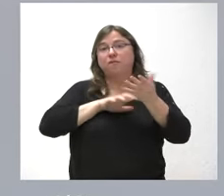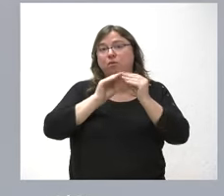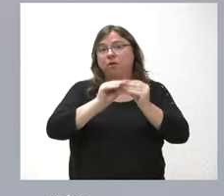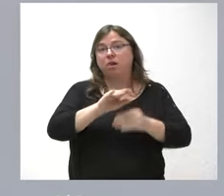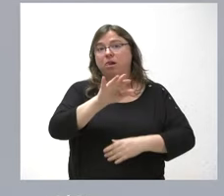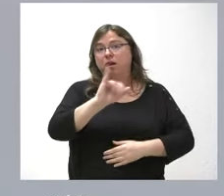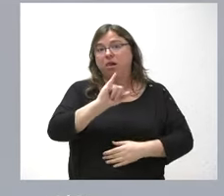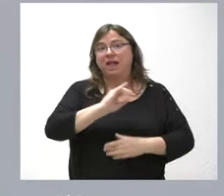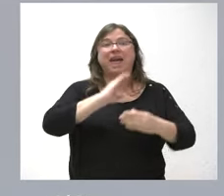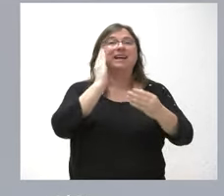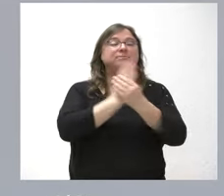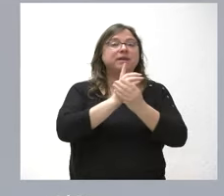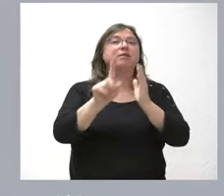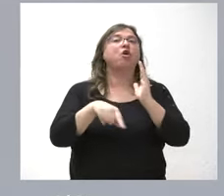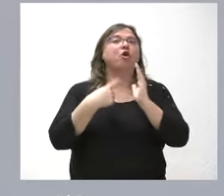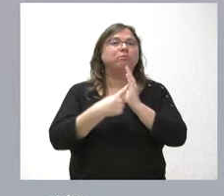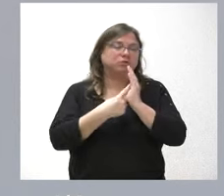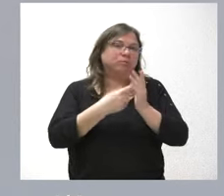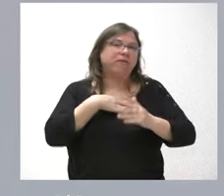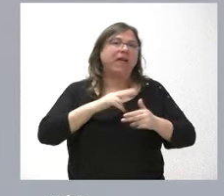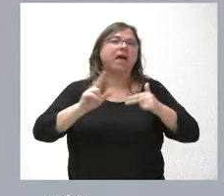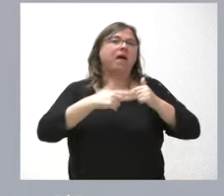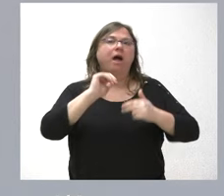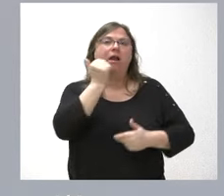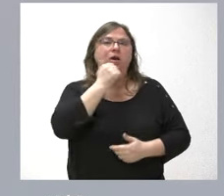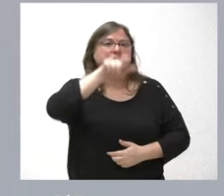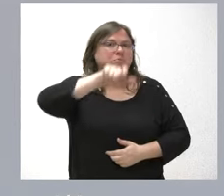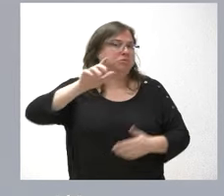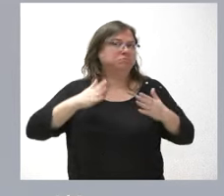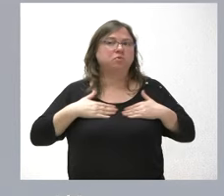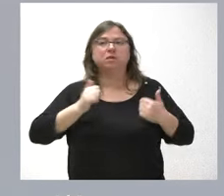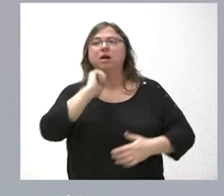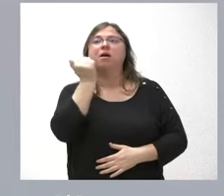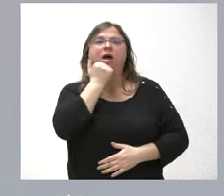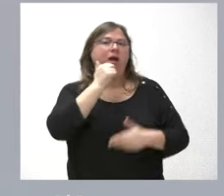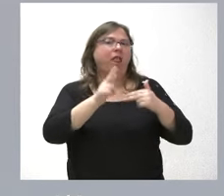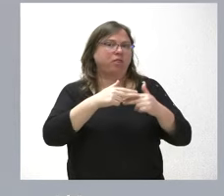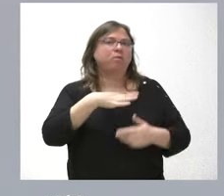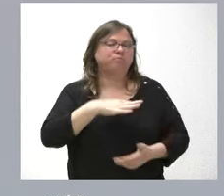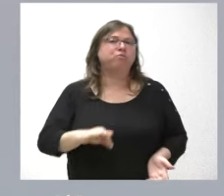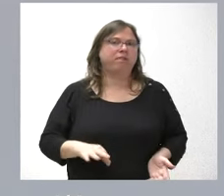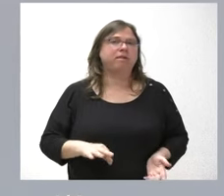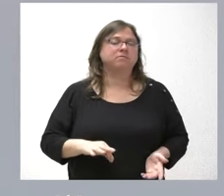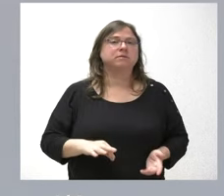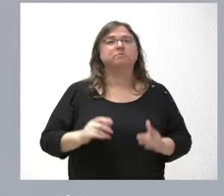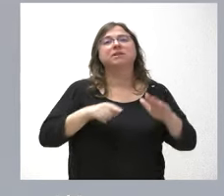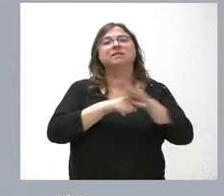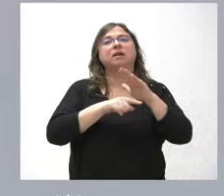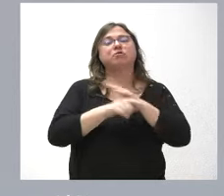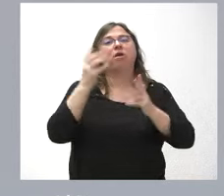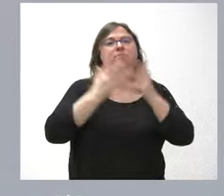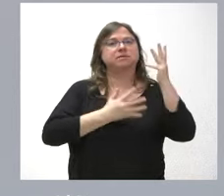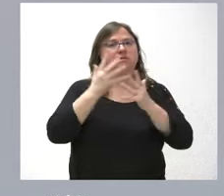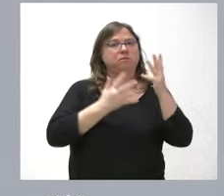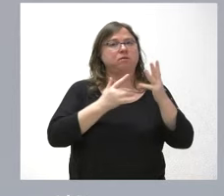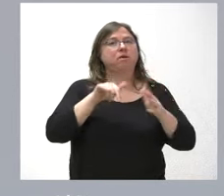el expediente completo es objeto de alegaciones por parte de cualquier ciudadano que estime oportuno formularlo durante el trámite administrativo, que en este